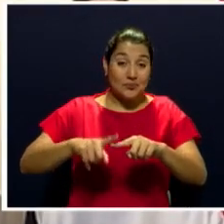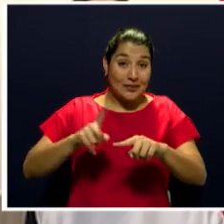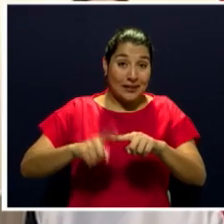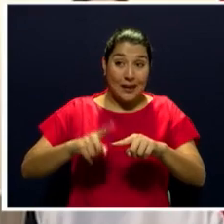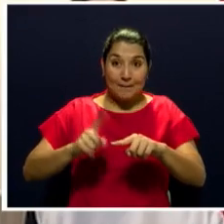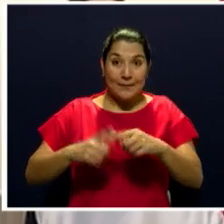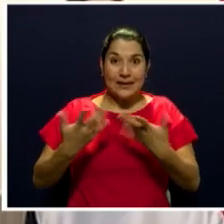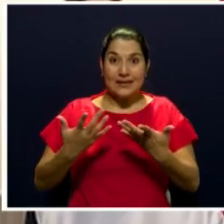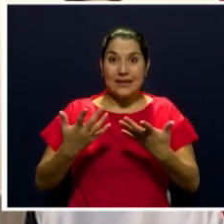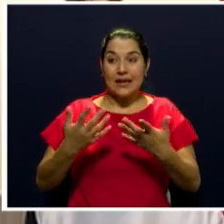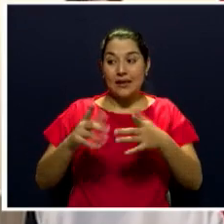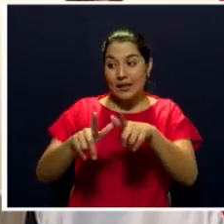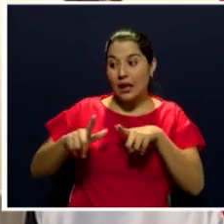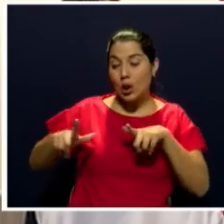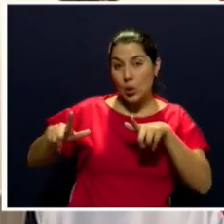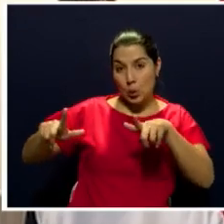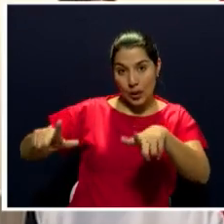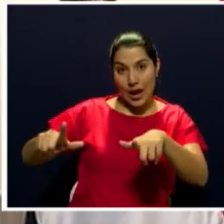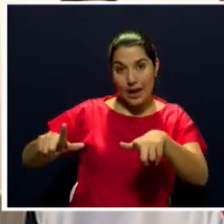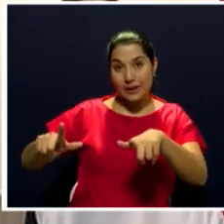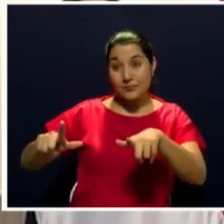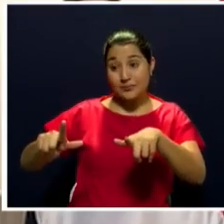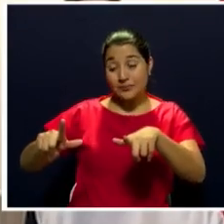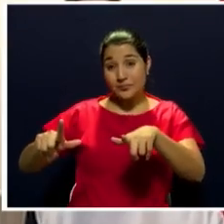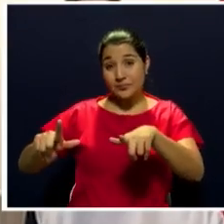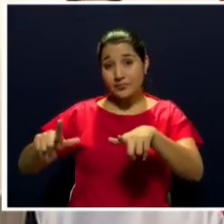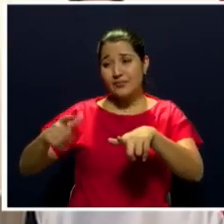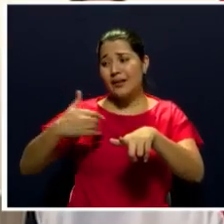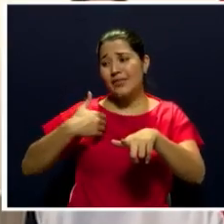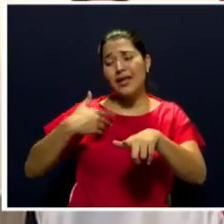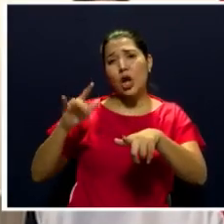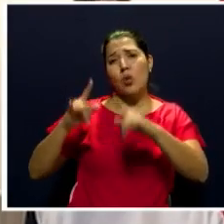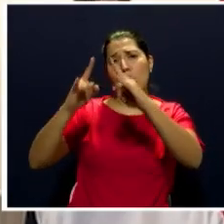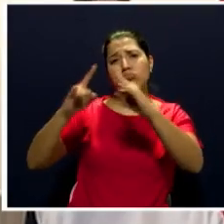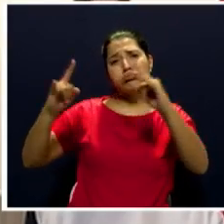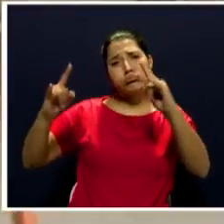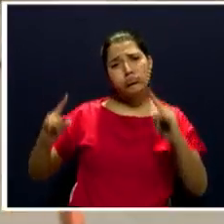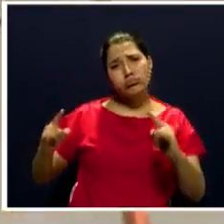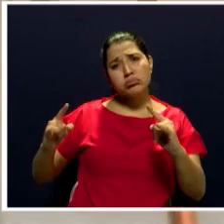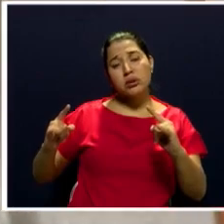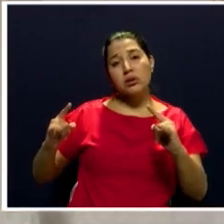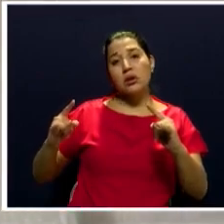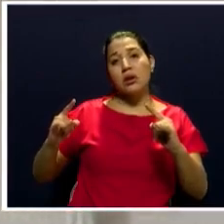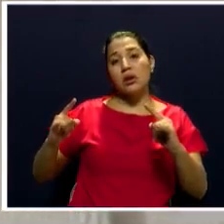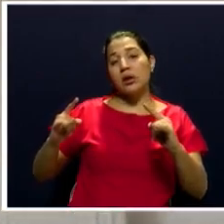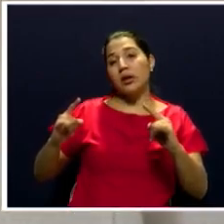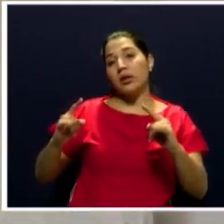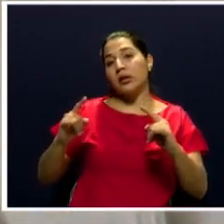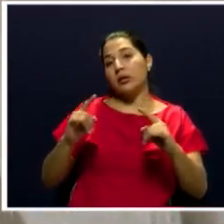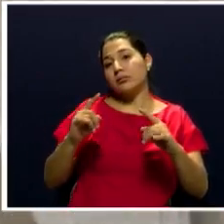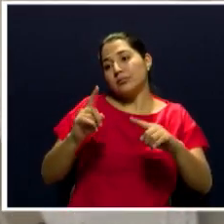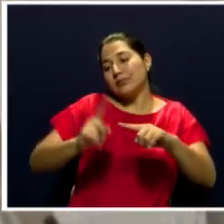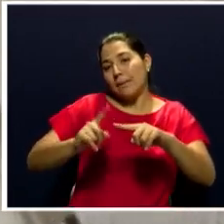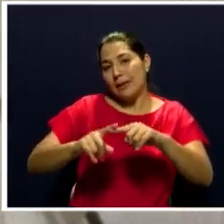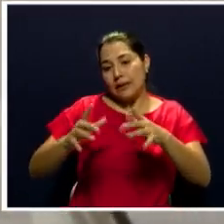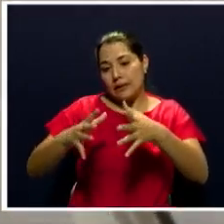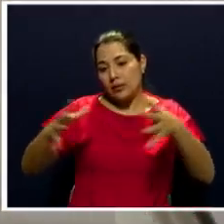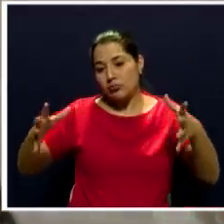esa infraestructura que tiene una forma de campaña que ocupemos, así serán los módulos que se